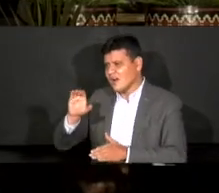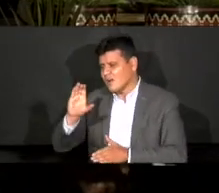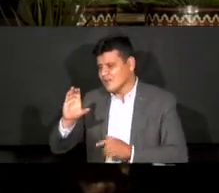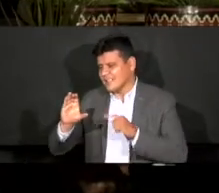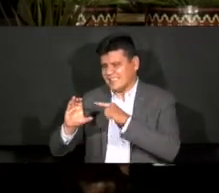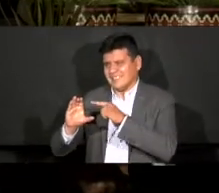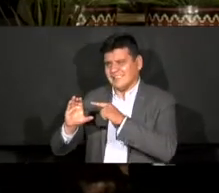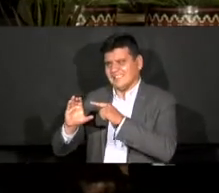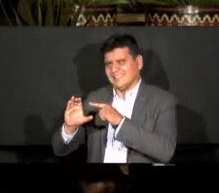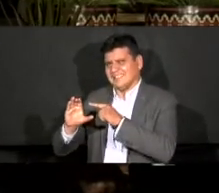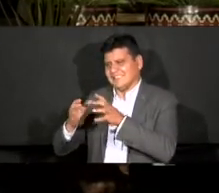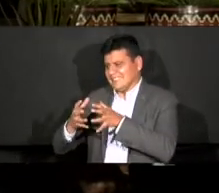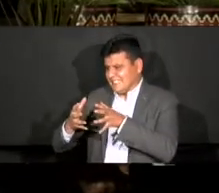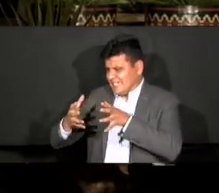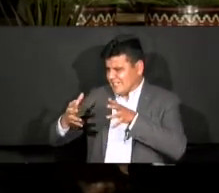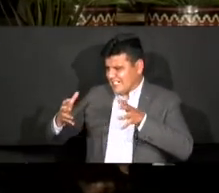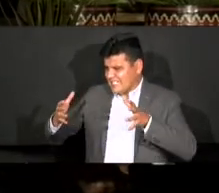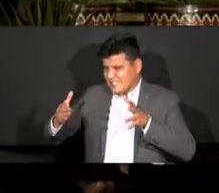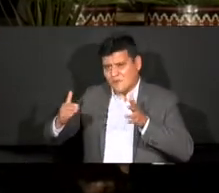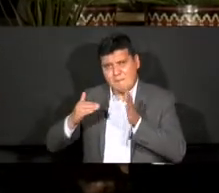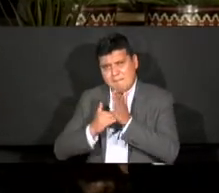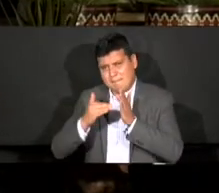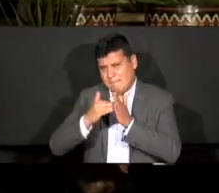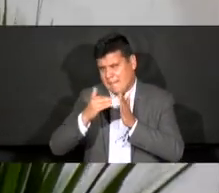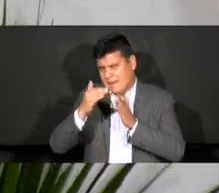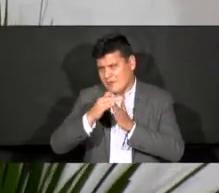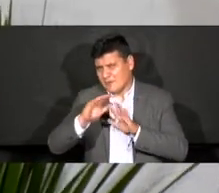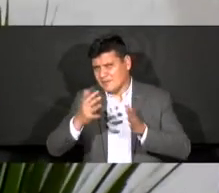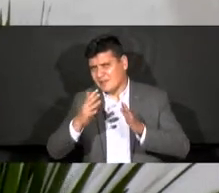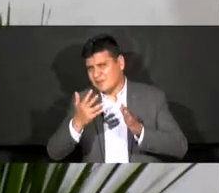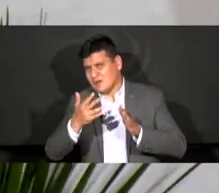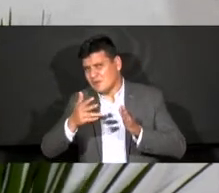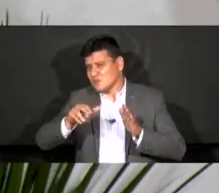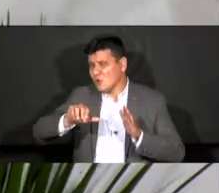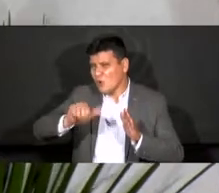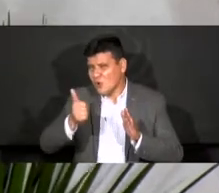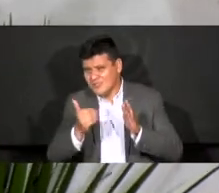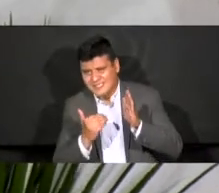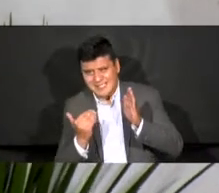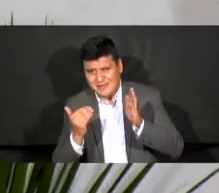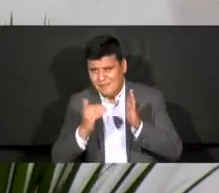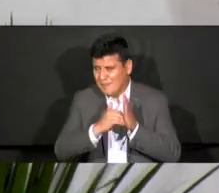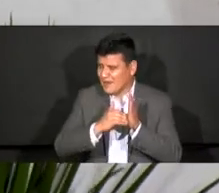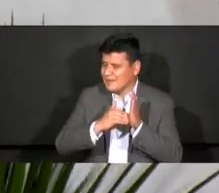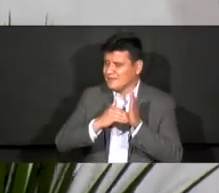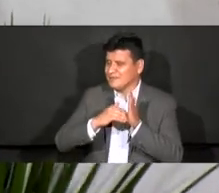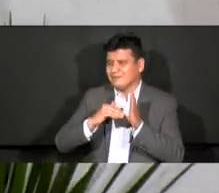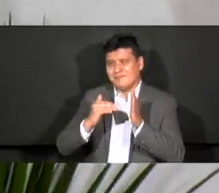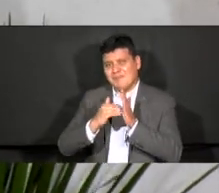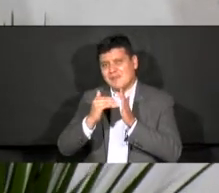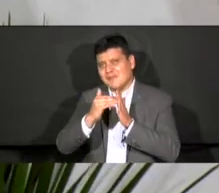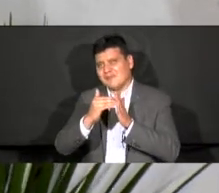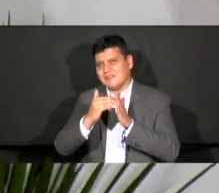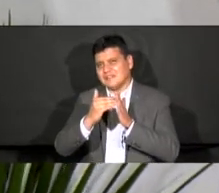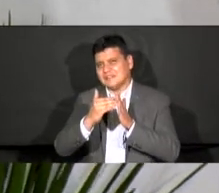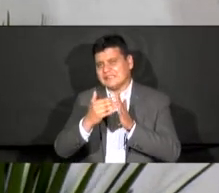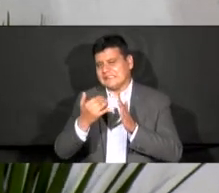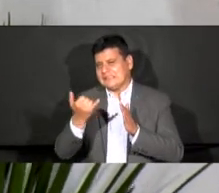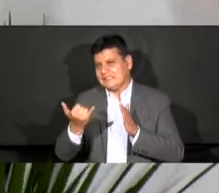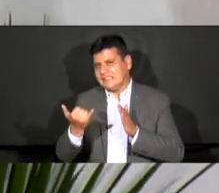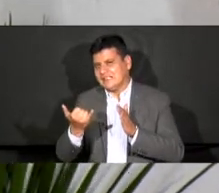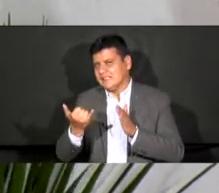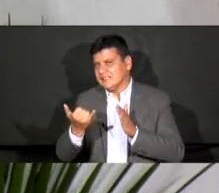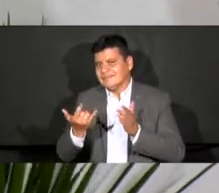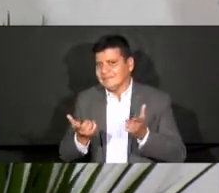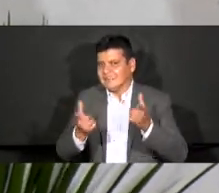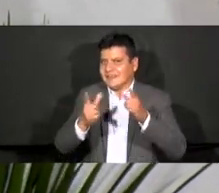crecieron en 11 mil millones de pesos. Y ya por último, no diré más, el